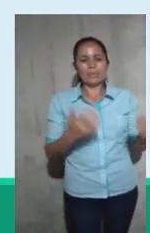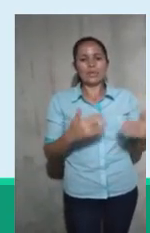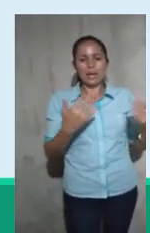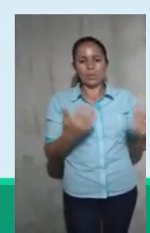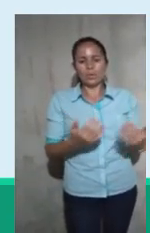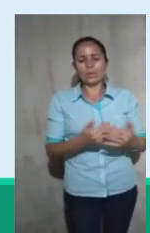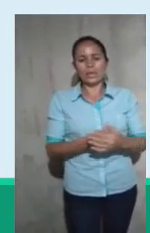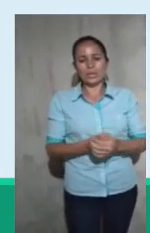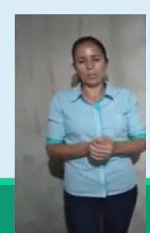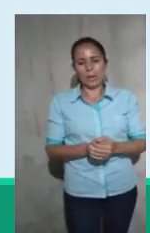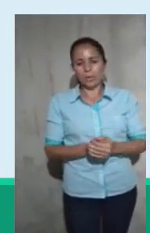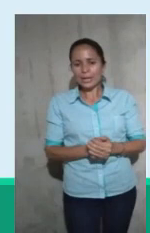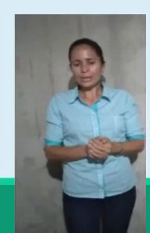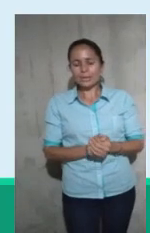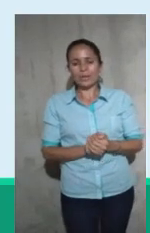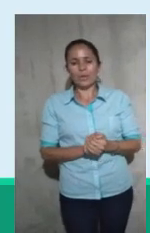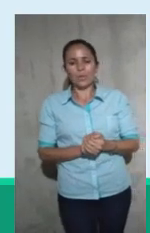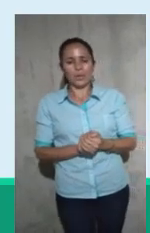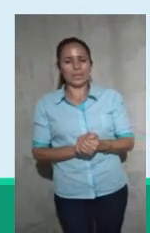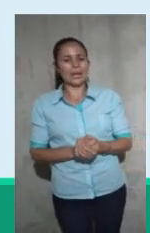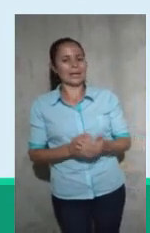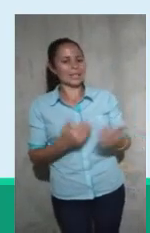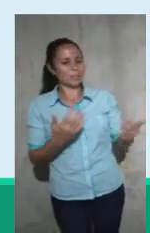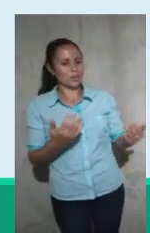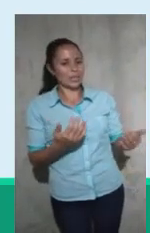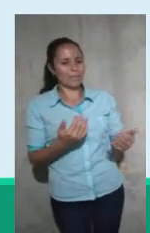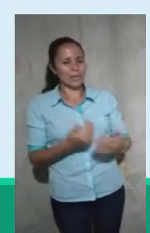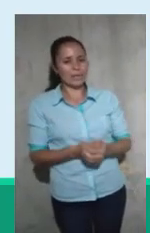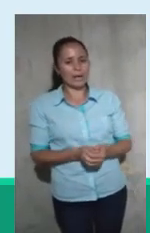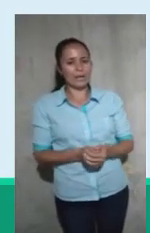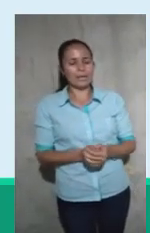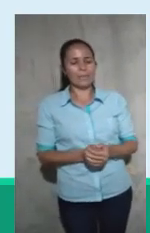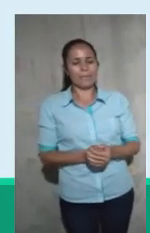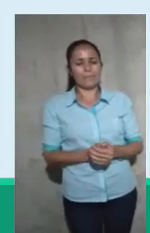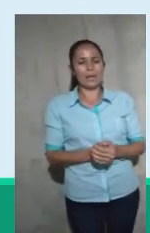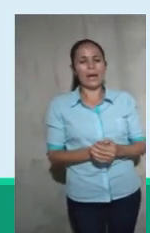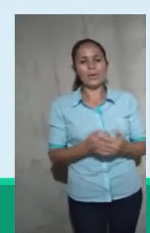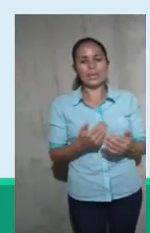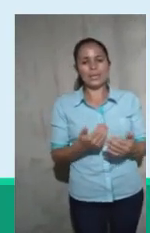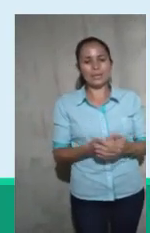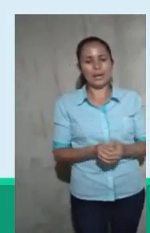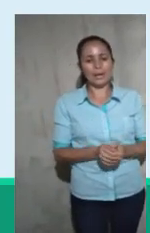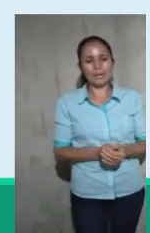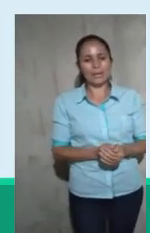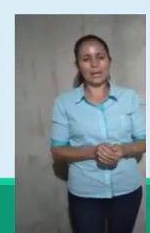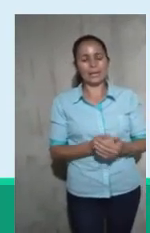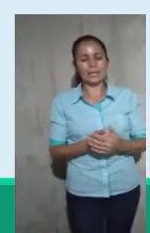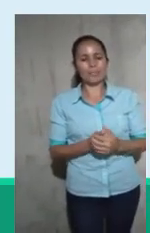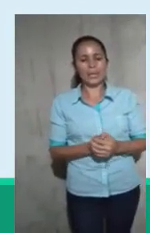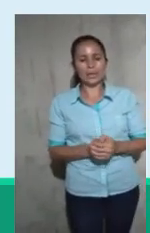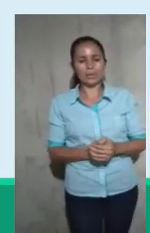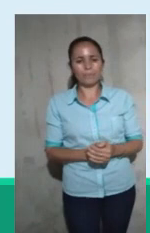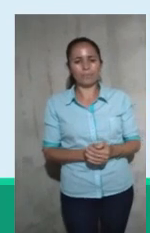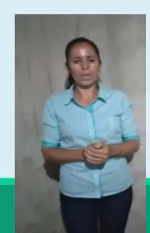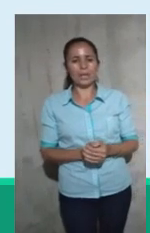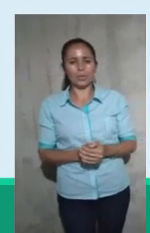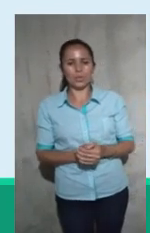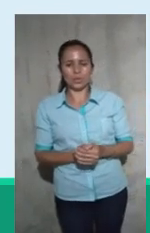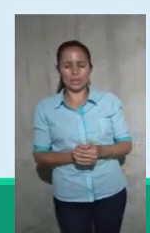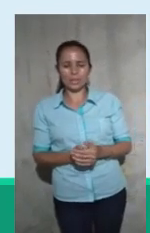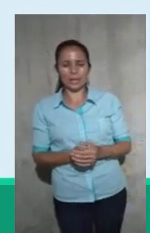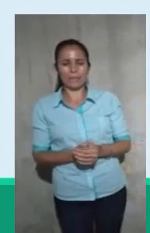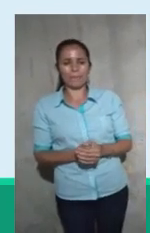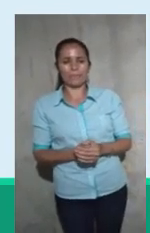Aquí tenemos algunos de esos valores, como es la responsabilidad, la honestidad, el respeto y